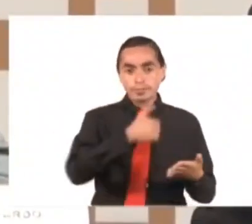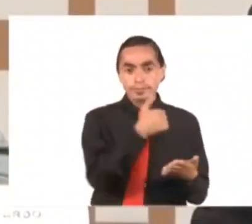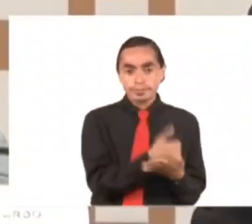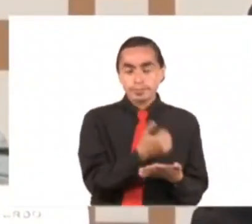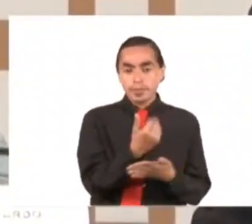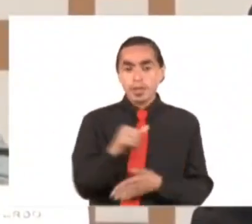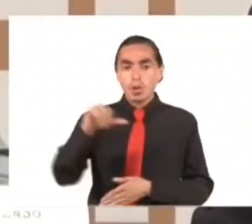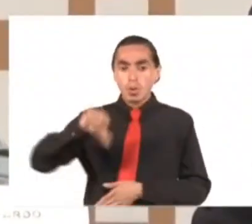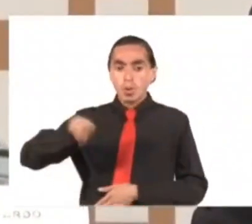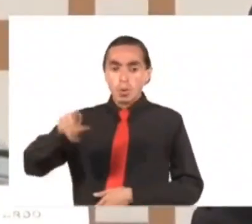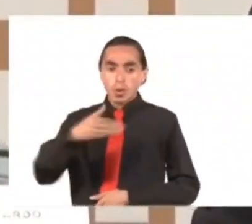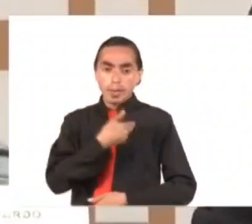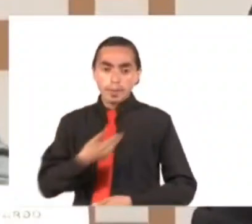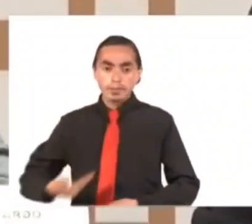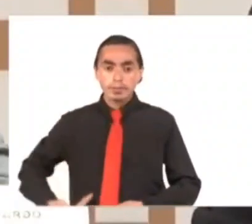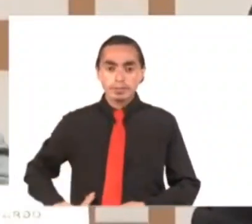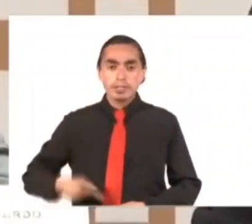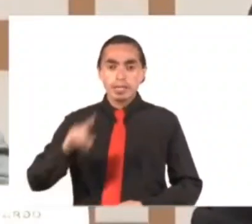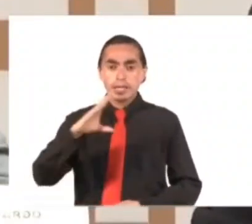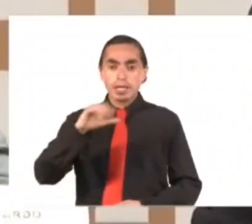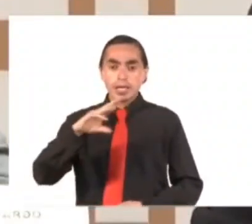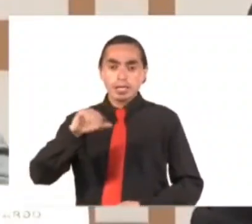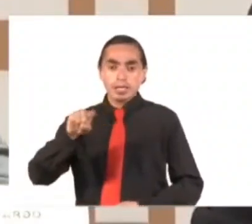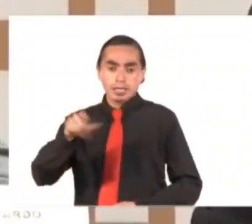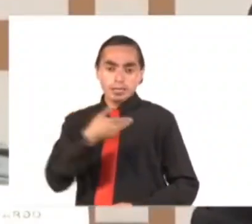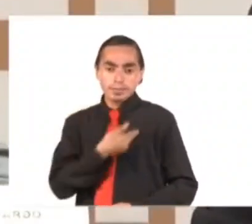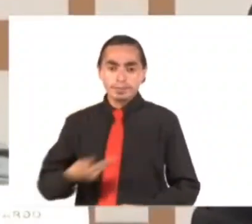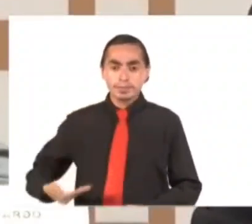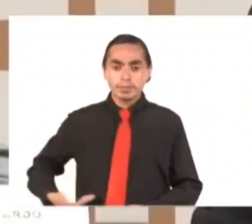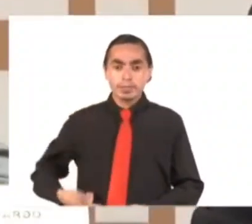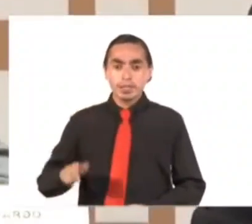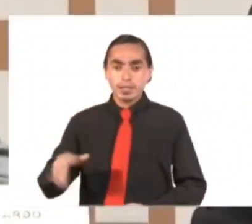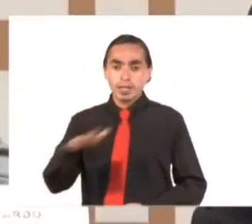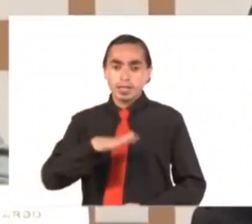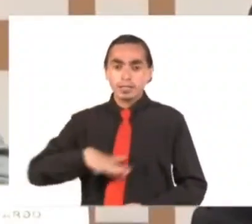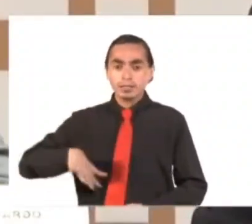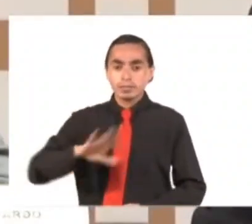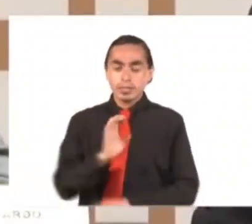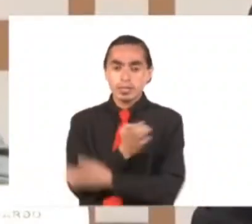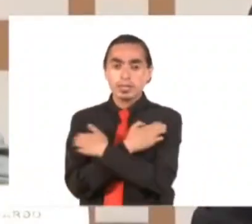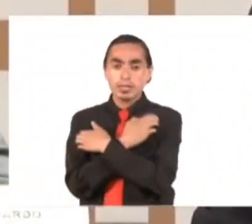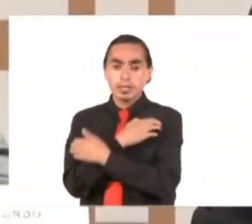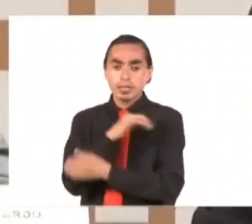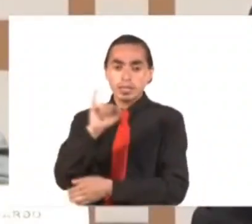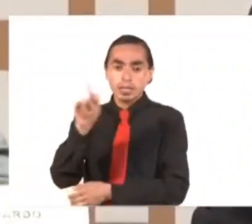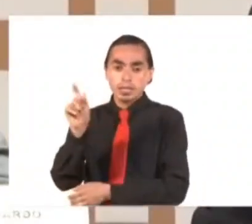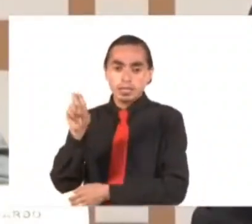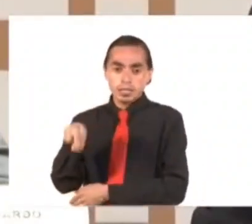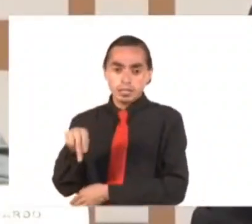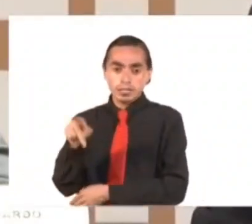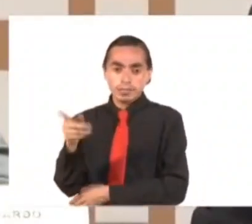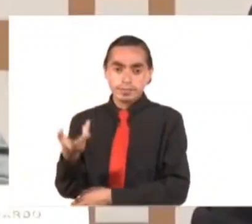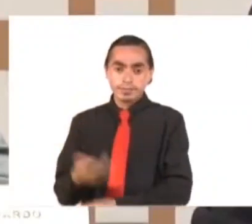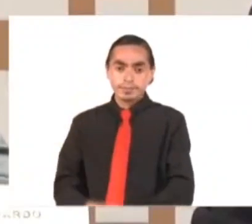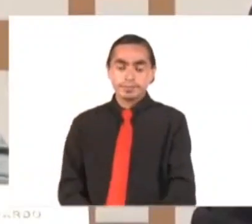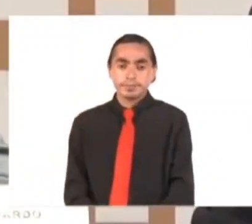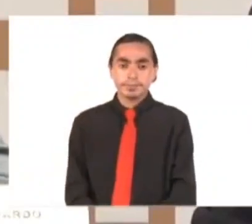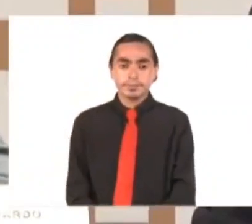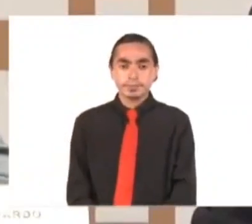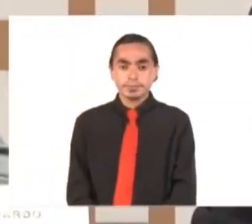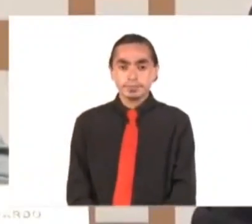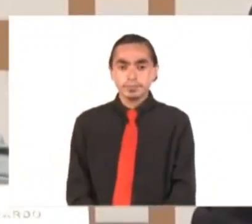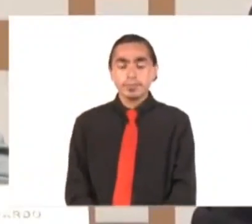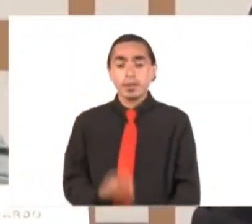tenemos de presidente del CESA a el sector académico a través del Instituto Politécnico Nacional.